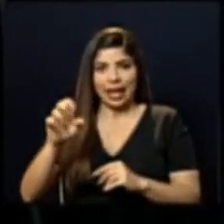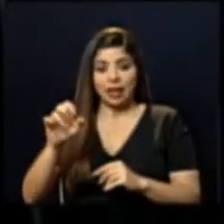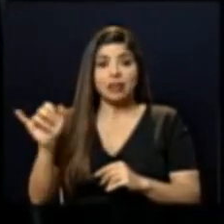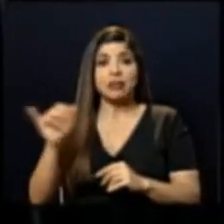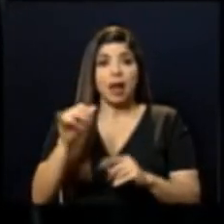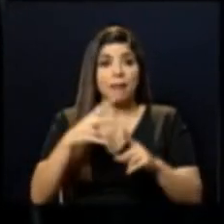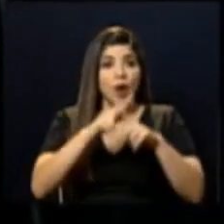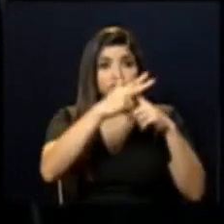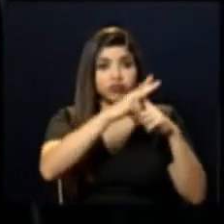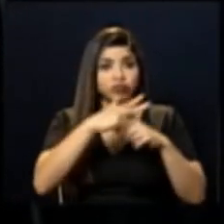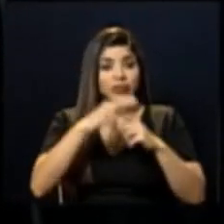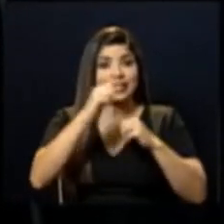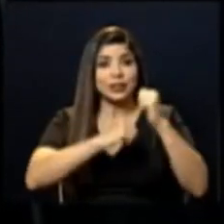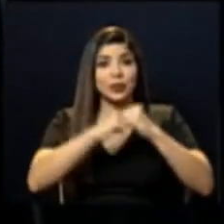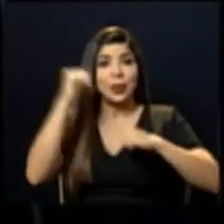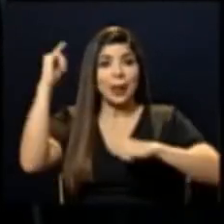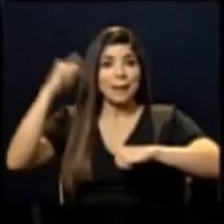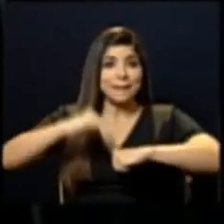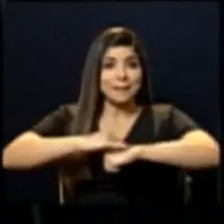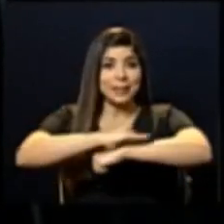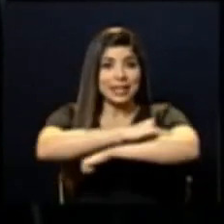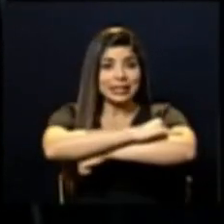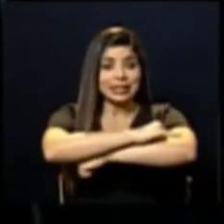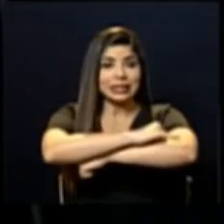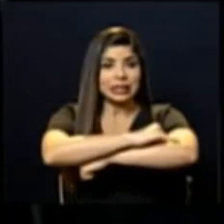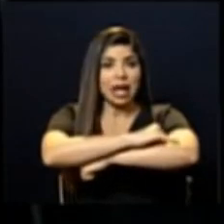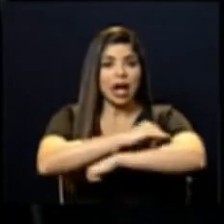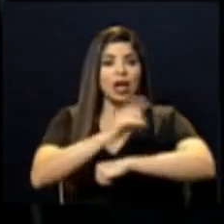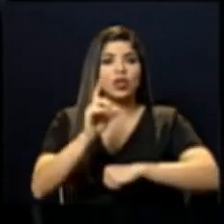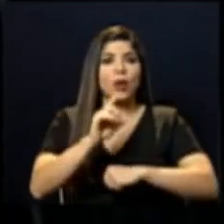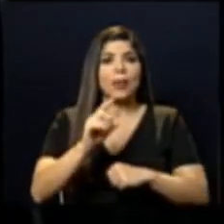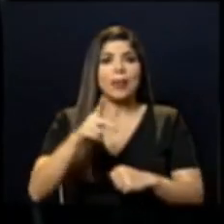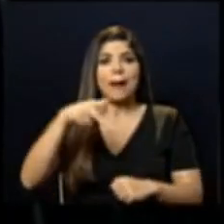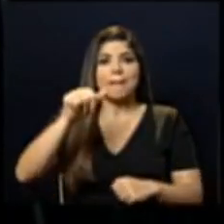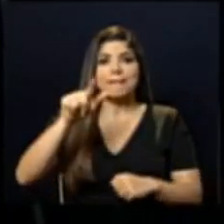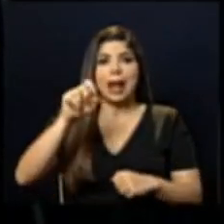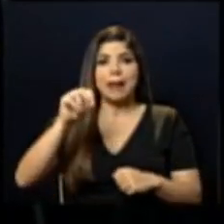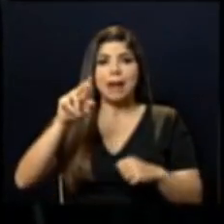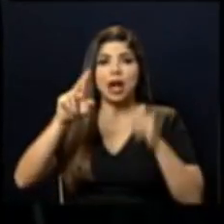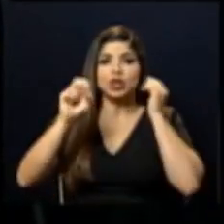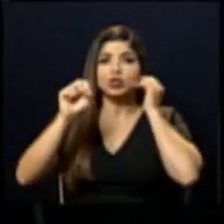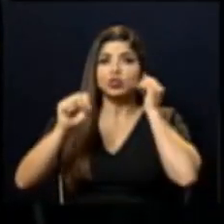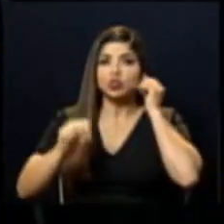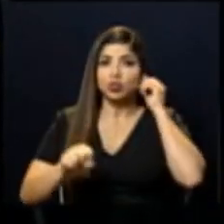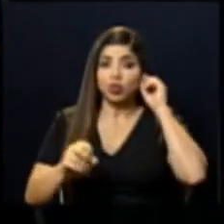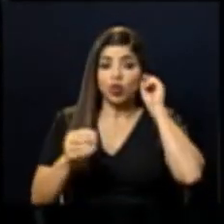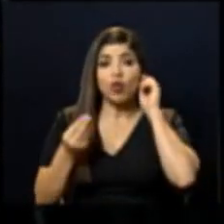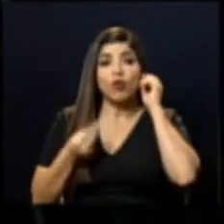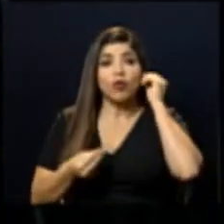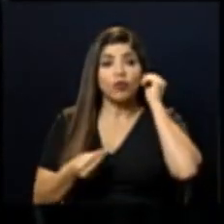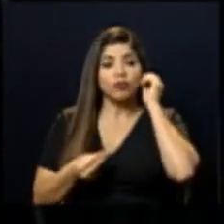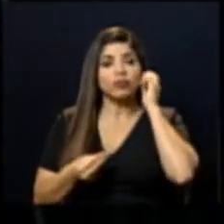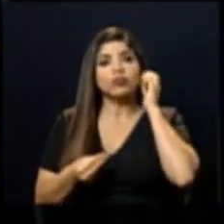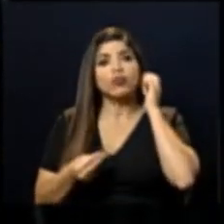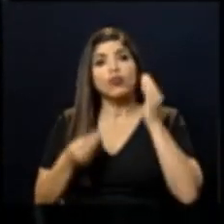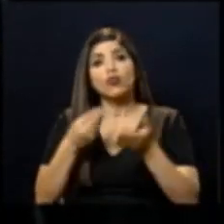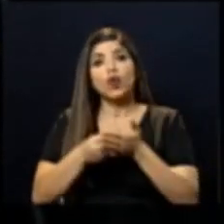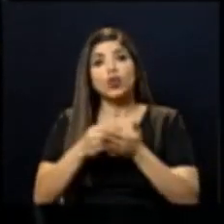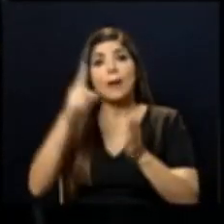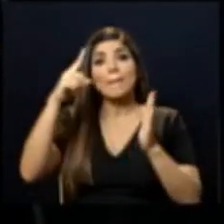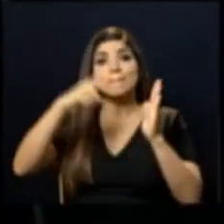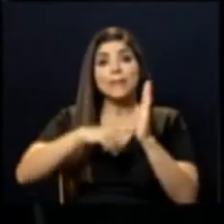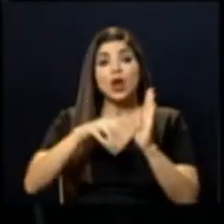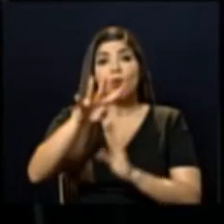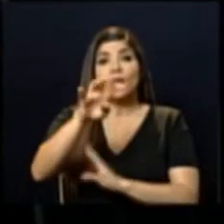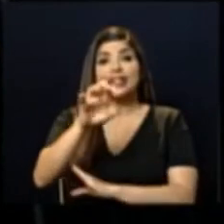reconstruido la estructura de la pista de aterrizaje en el aeródromo de Palmar Sur, con una inversión de 1.450 millones